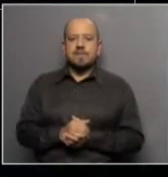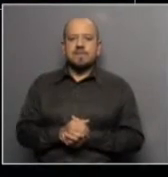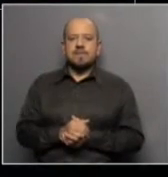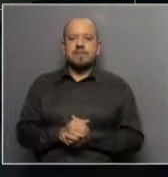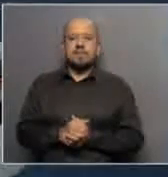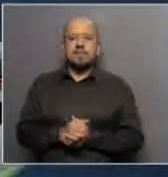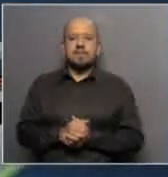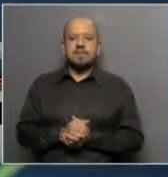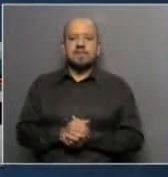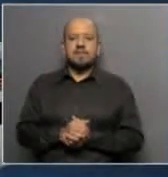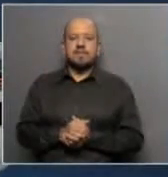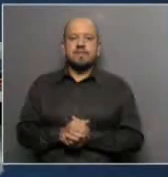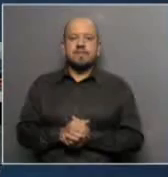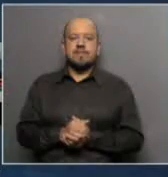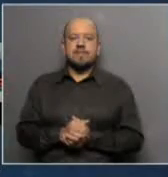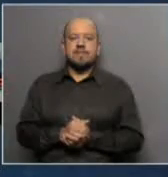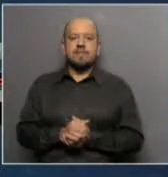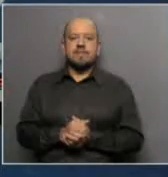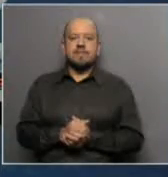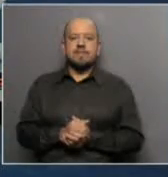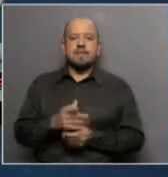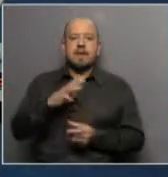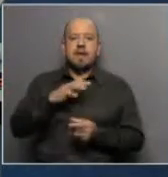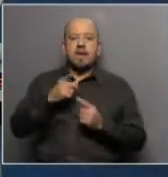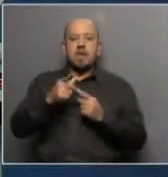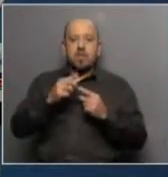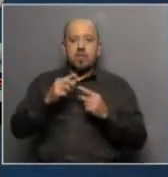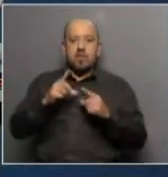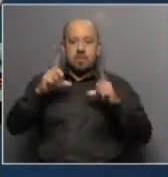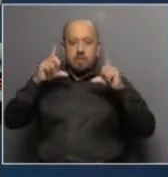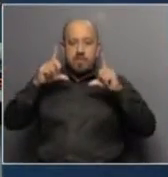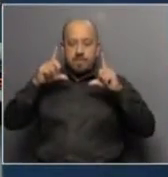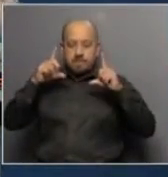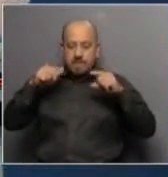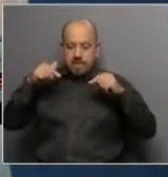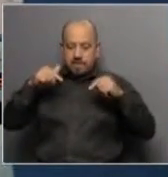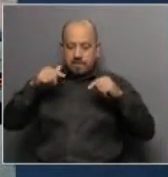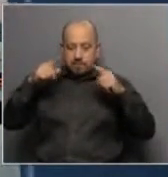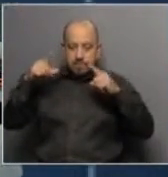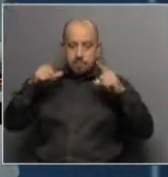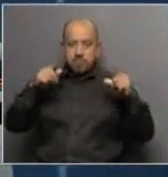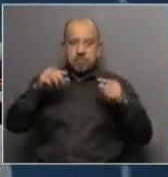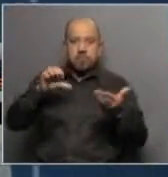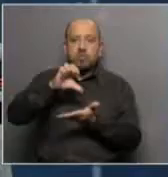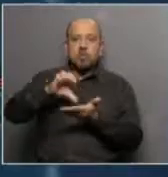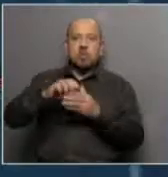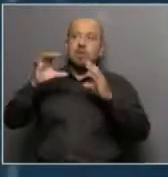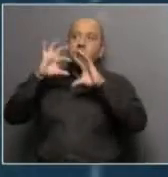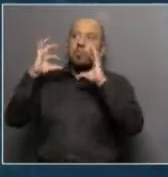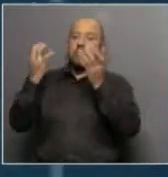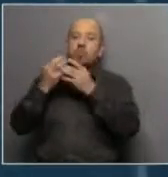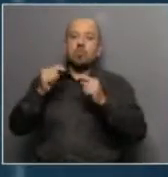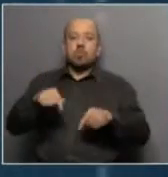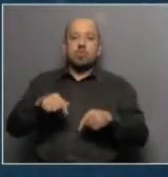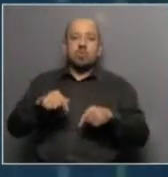noches. ¿Sabes, Diego, que si vemos una imagen aérea de la gran mayoría de las ciudades del mundo, vemos cómo en sus